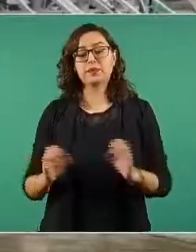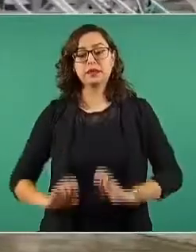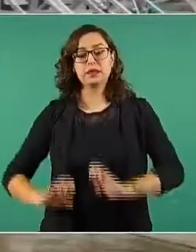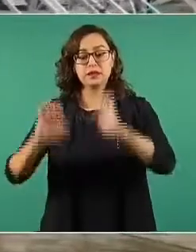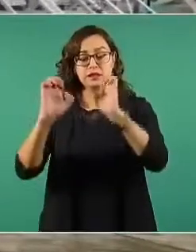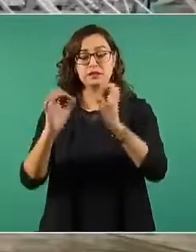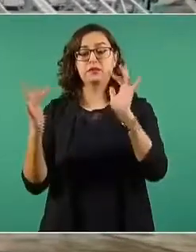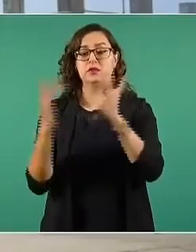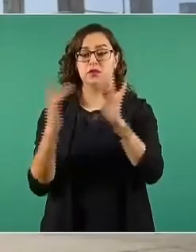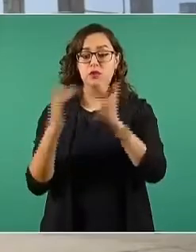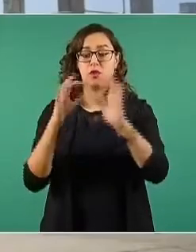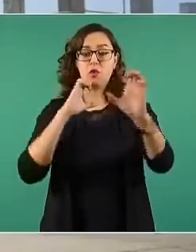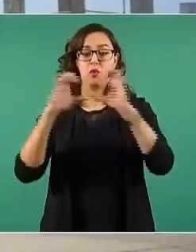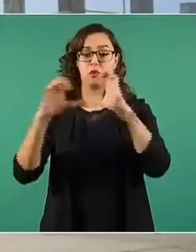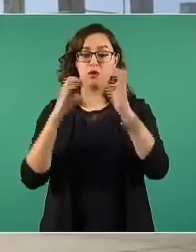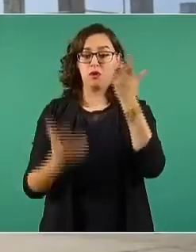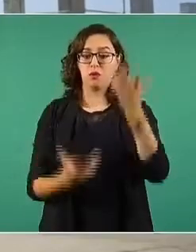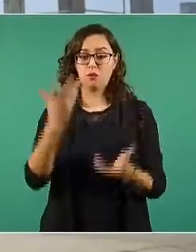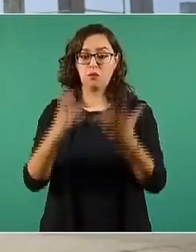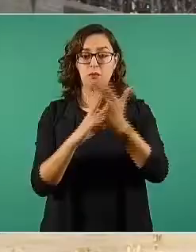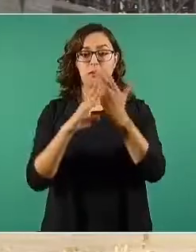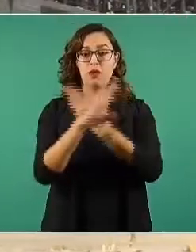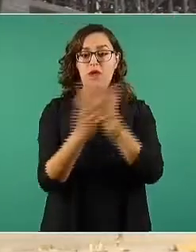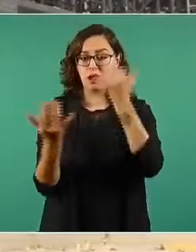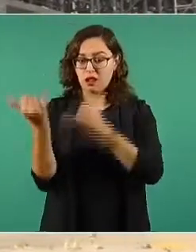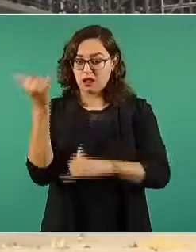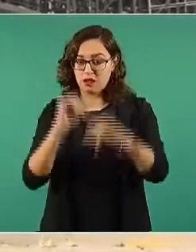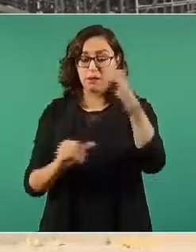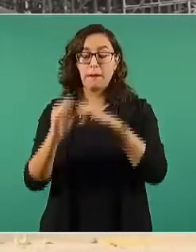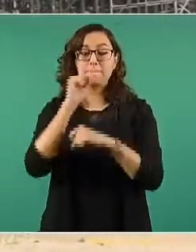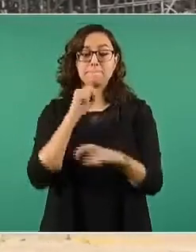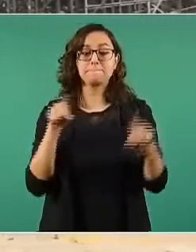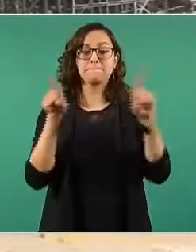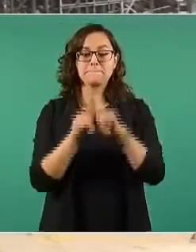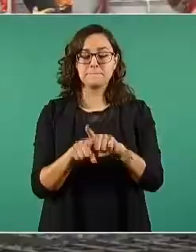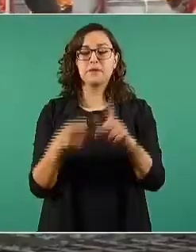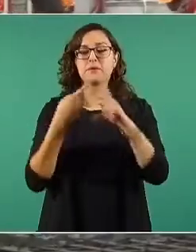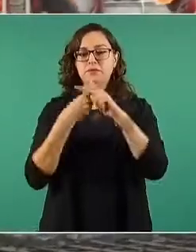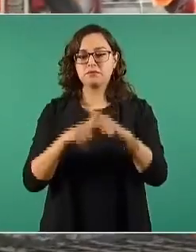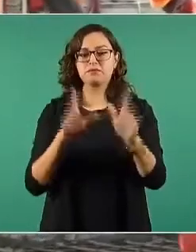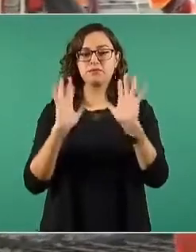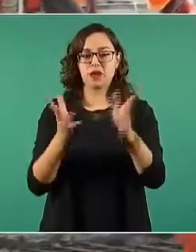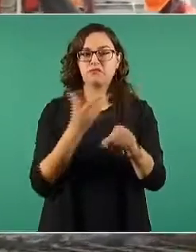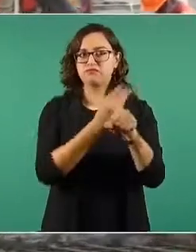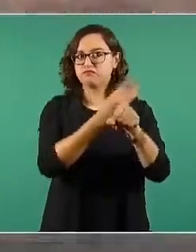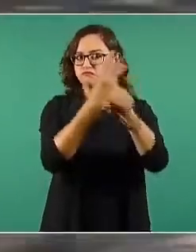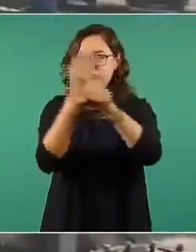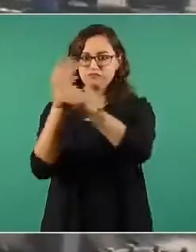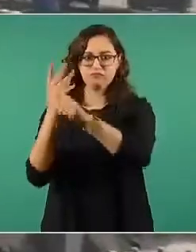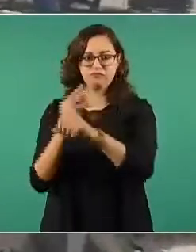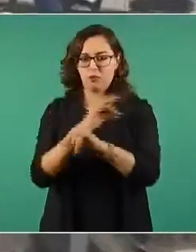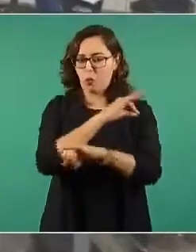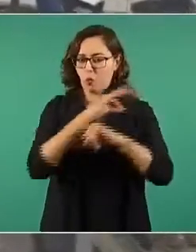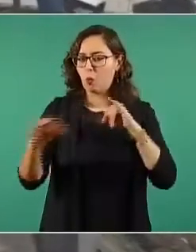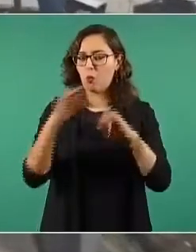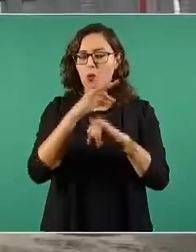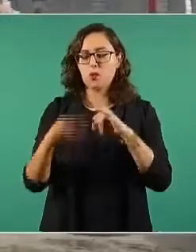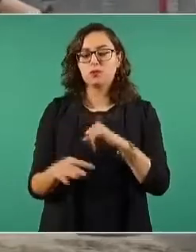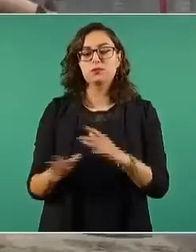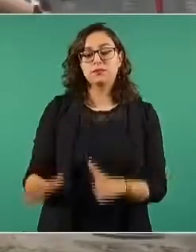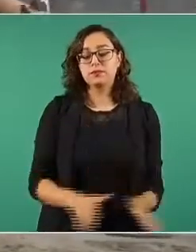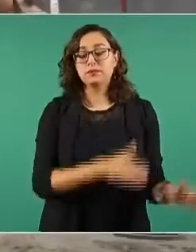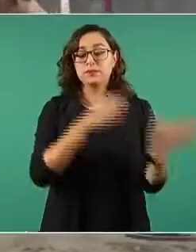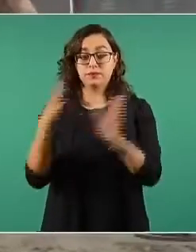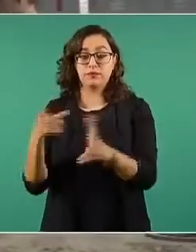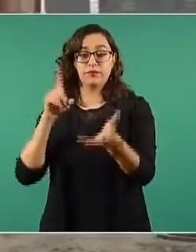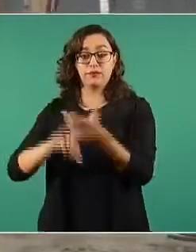telecomunicaciones, contraincendio y el laboratorio continúan con trabajos de obra falsa, cimbrado y vaciado de concreto. En el área de proceso, se